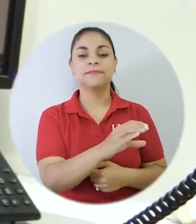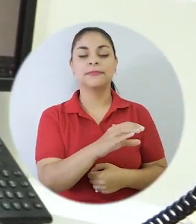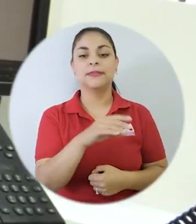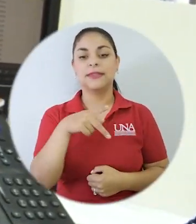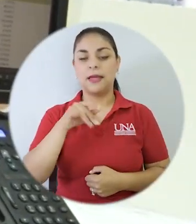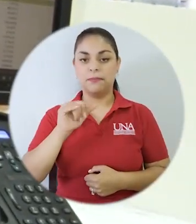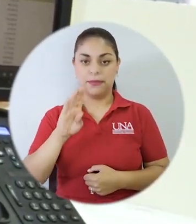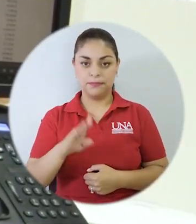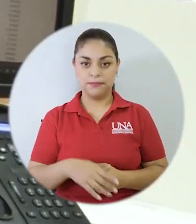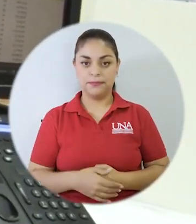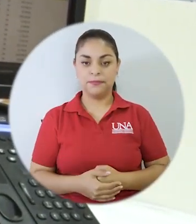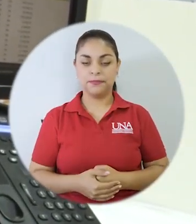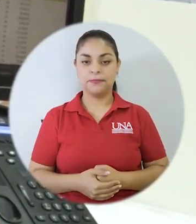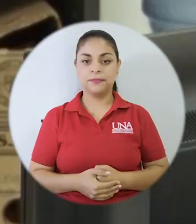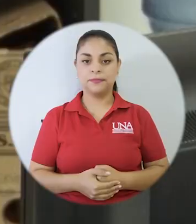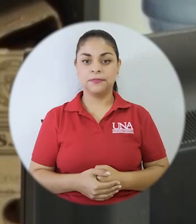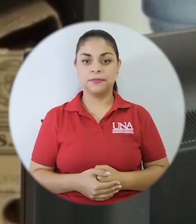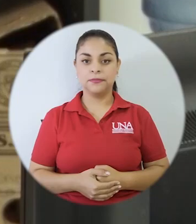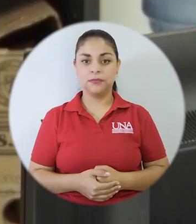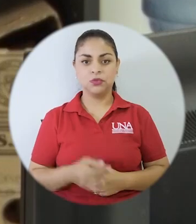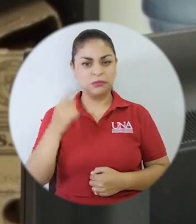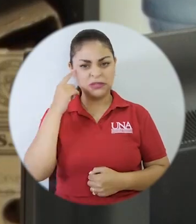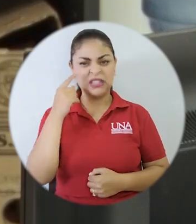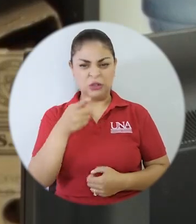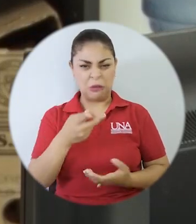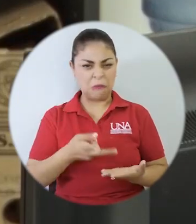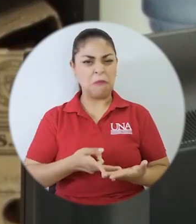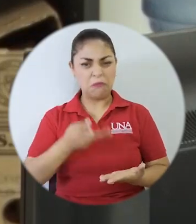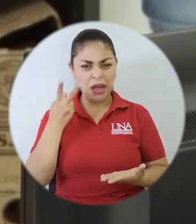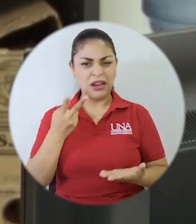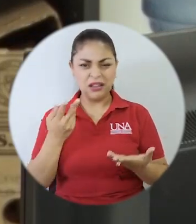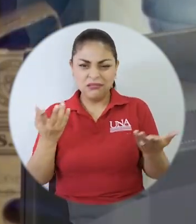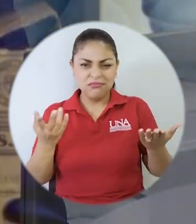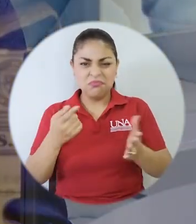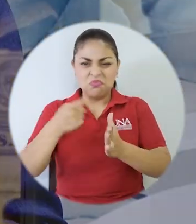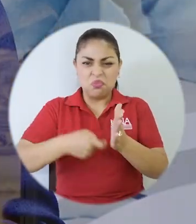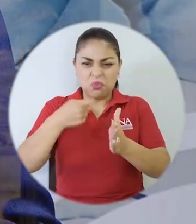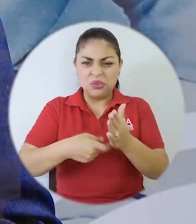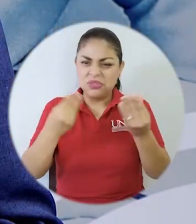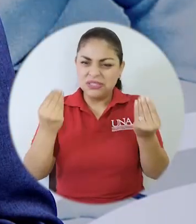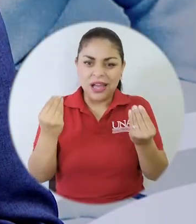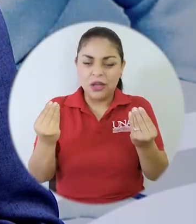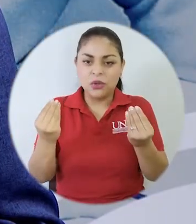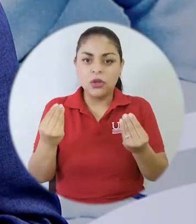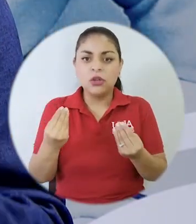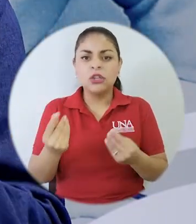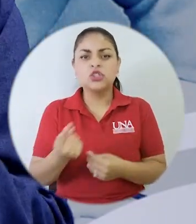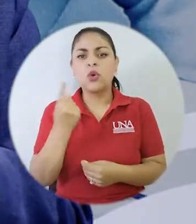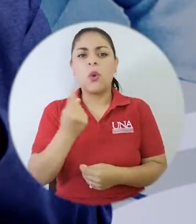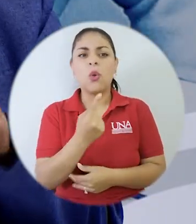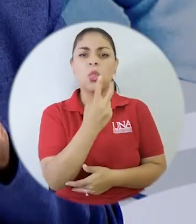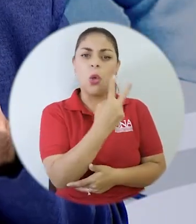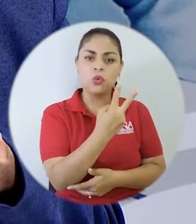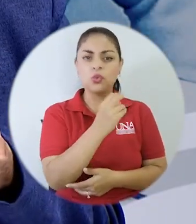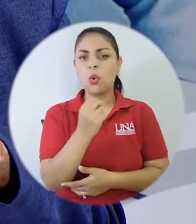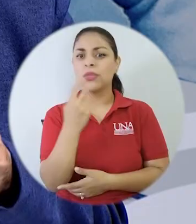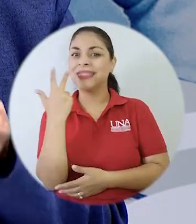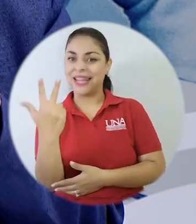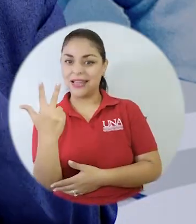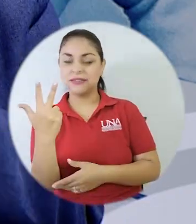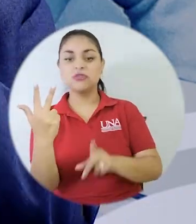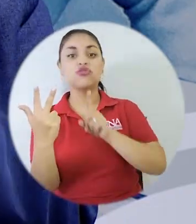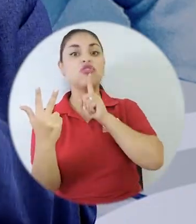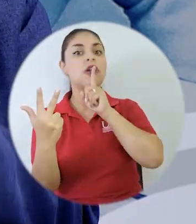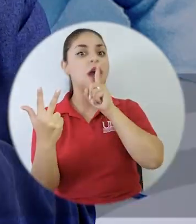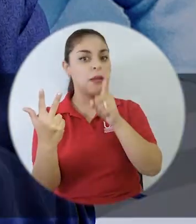y al PIB. Ahí es donde hay que decir, ¿vale la pena tener tantos impuestos? Sí. Cuando son 2 o 3